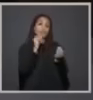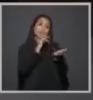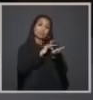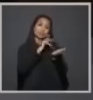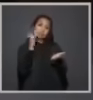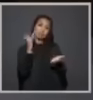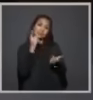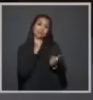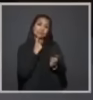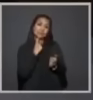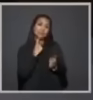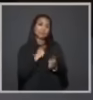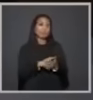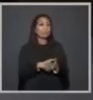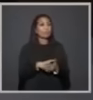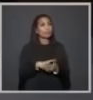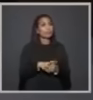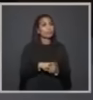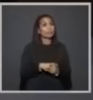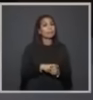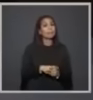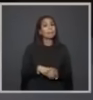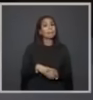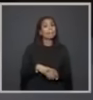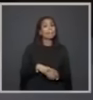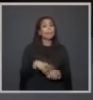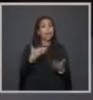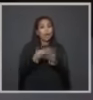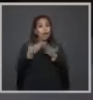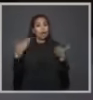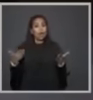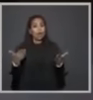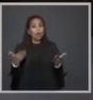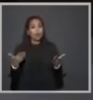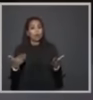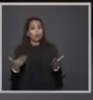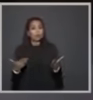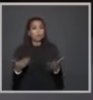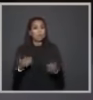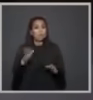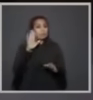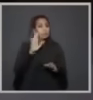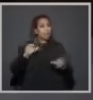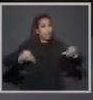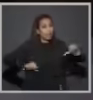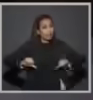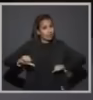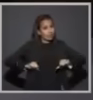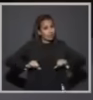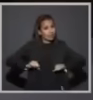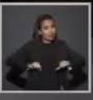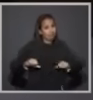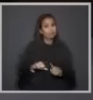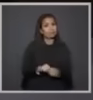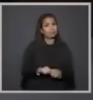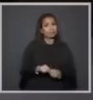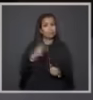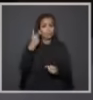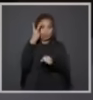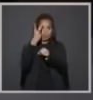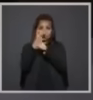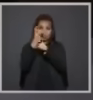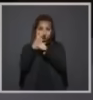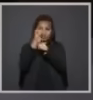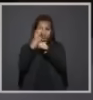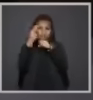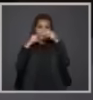candidato. Vamos a pasar a una dinámica muy rápida. Es la última parte de este segundo bloque, antes de pasar a las